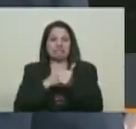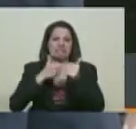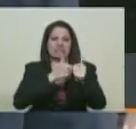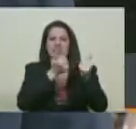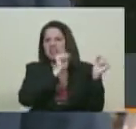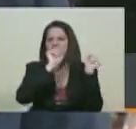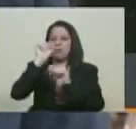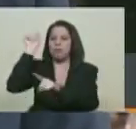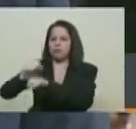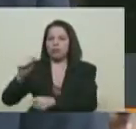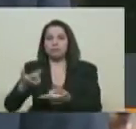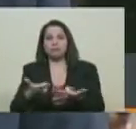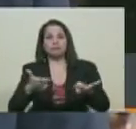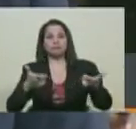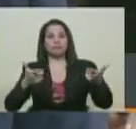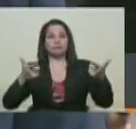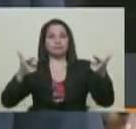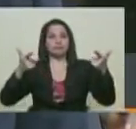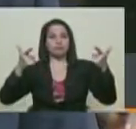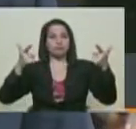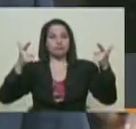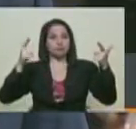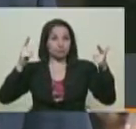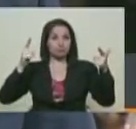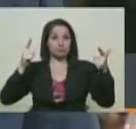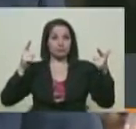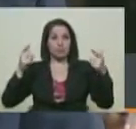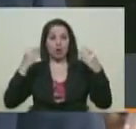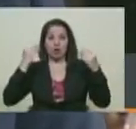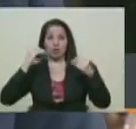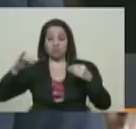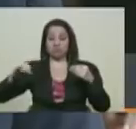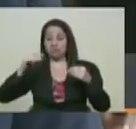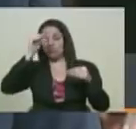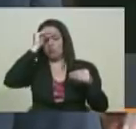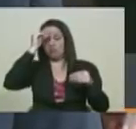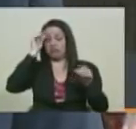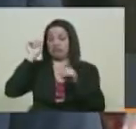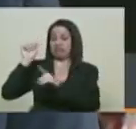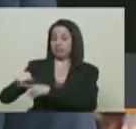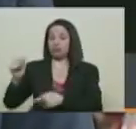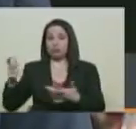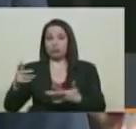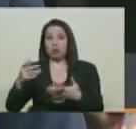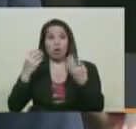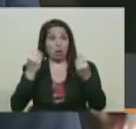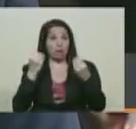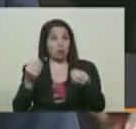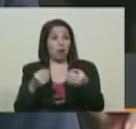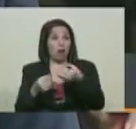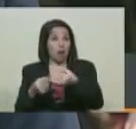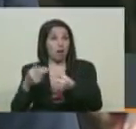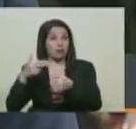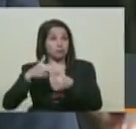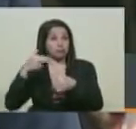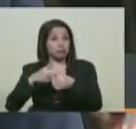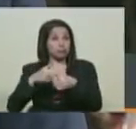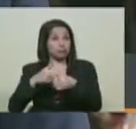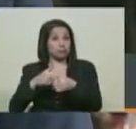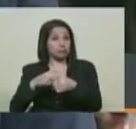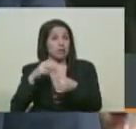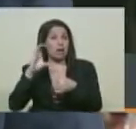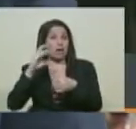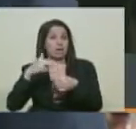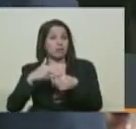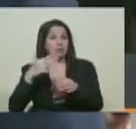el imperialismo de Donald Trump y sus lacayos como Julio Borges, ¿no? La cripto, presidente, ha despertado un gran interés